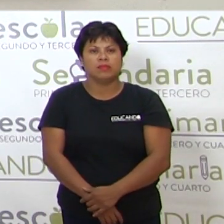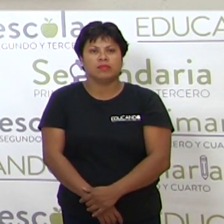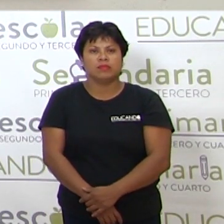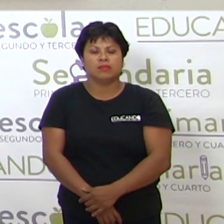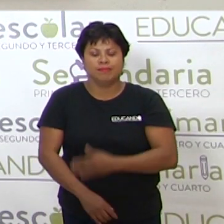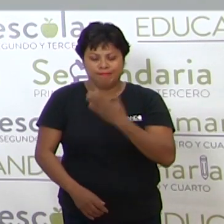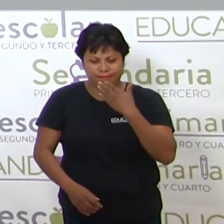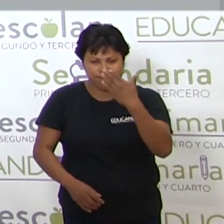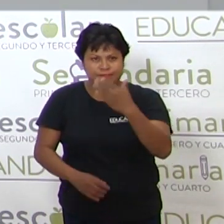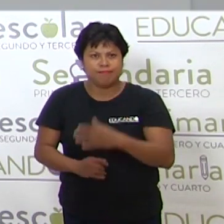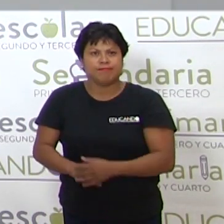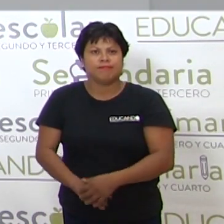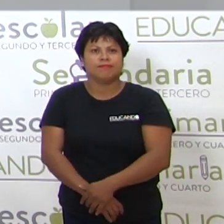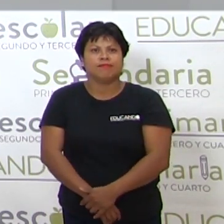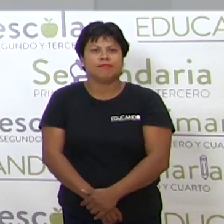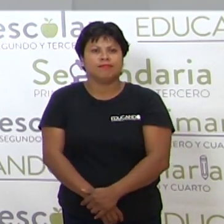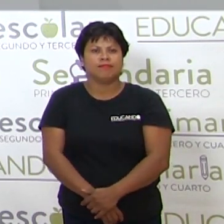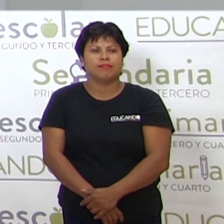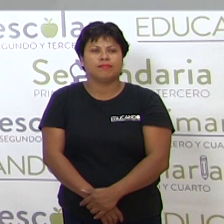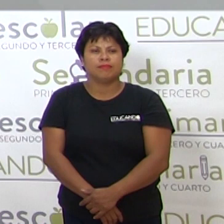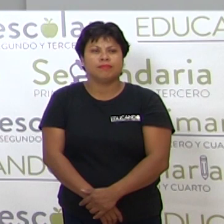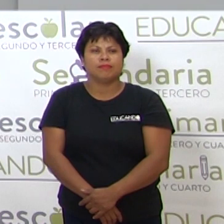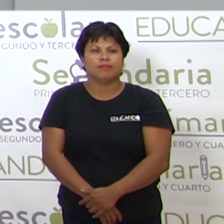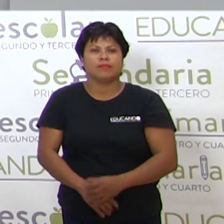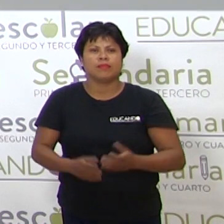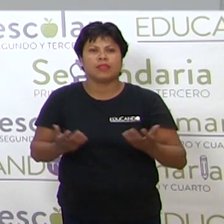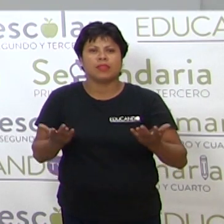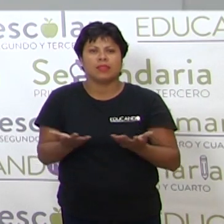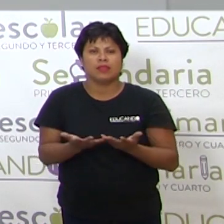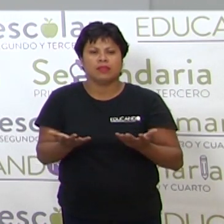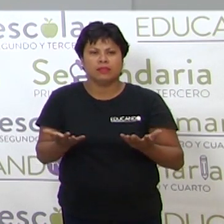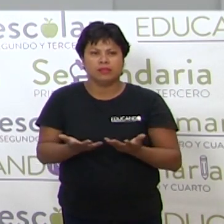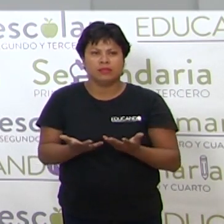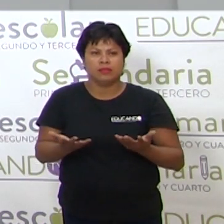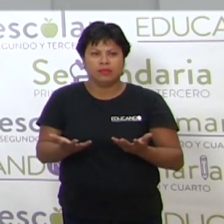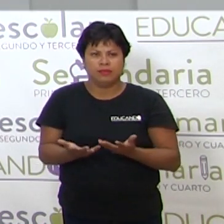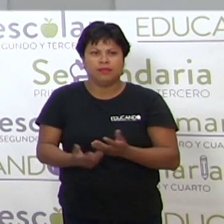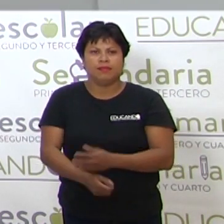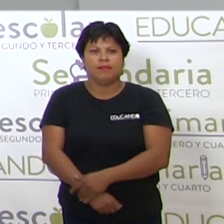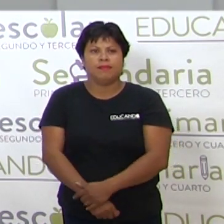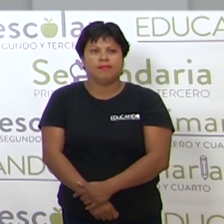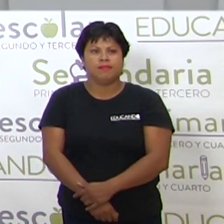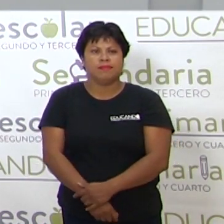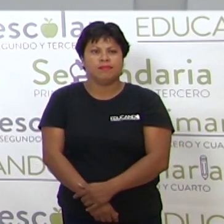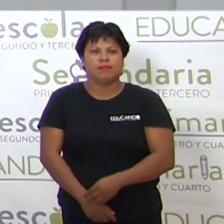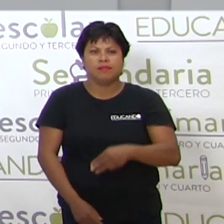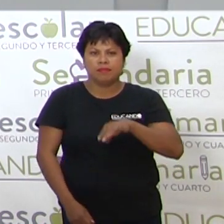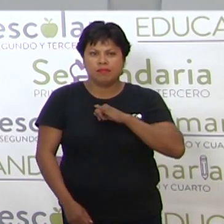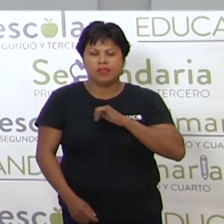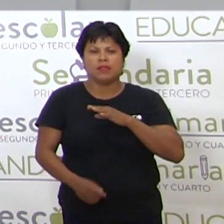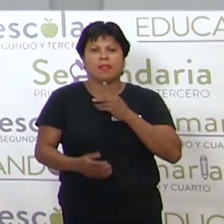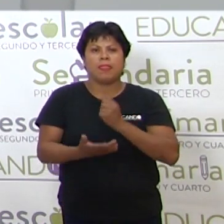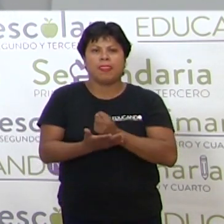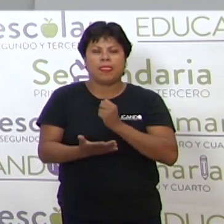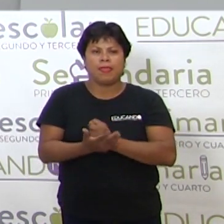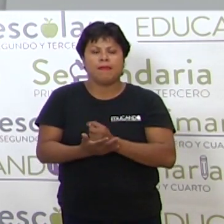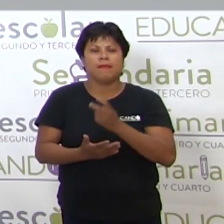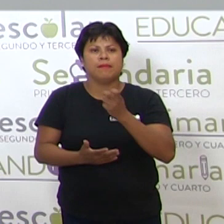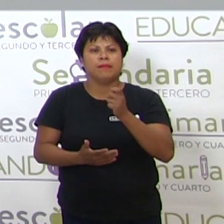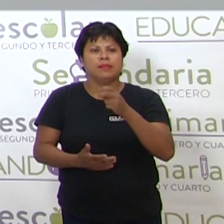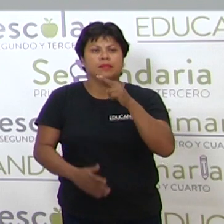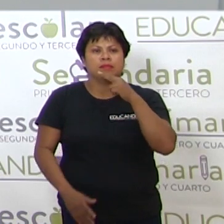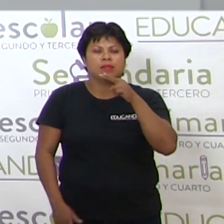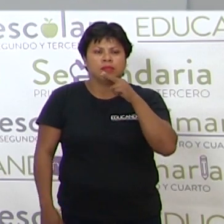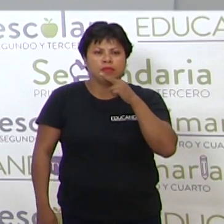bien es verdad hice mi tarea eso este sería el